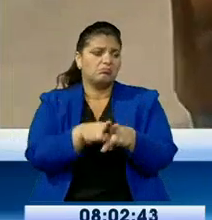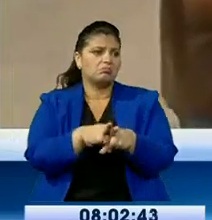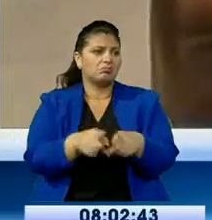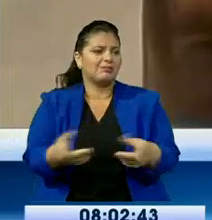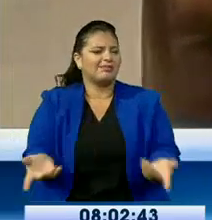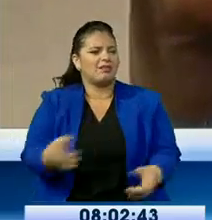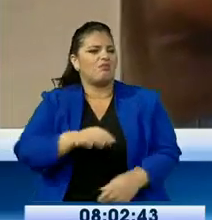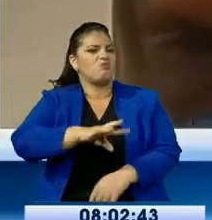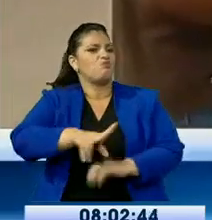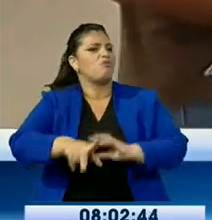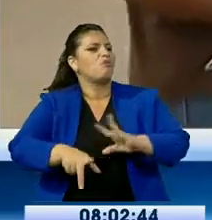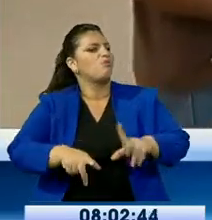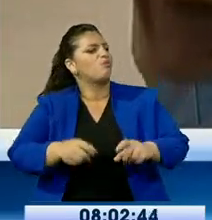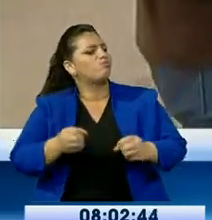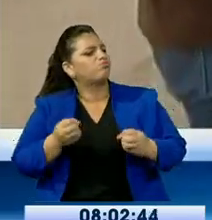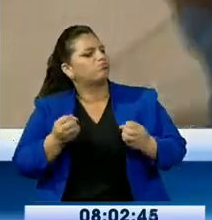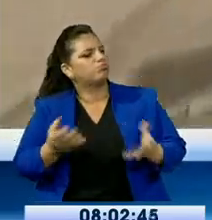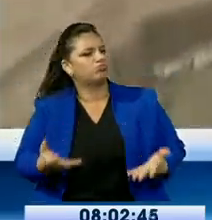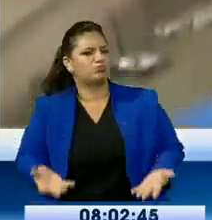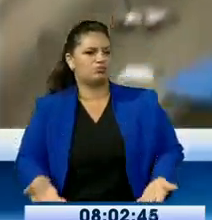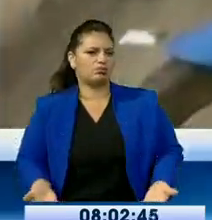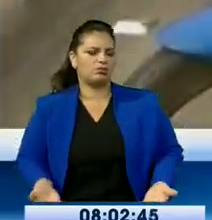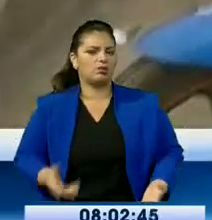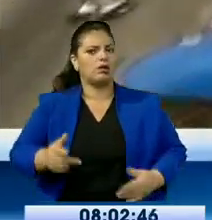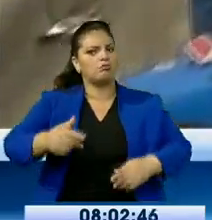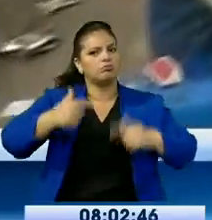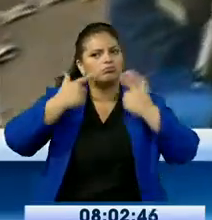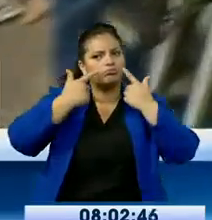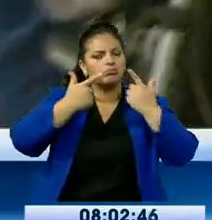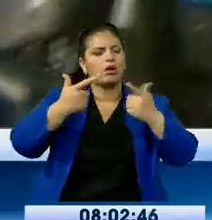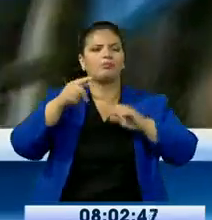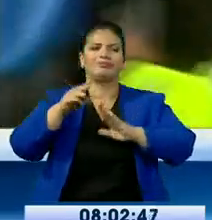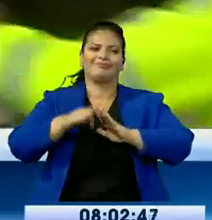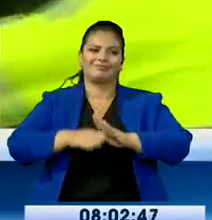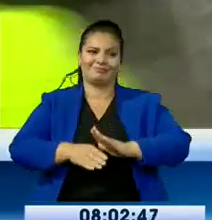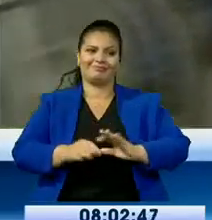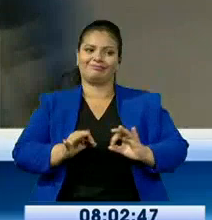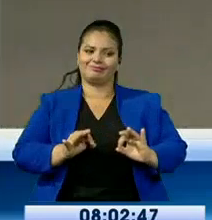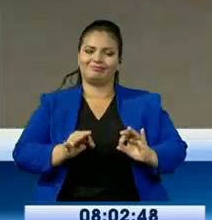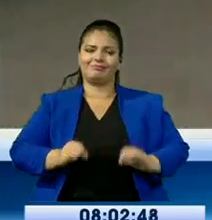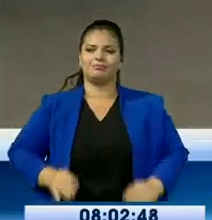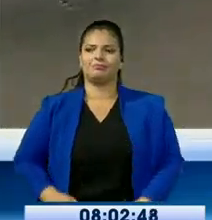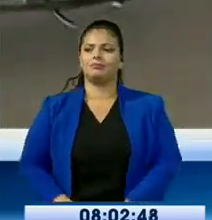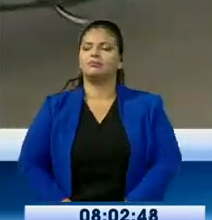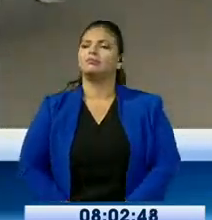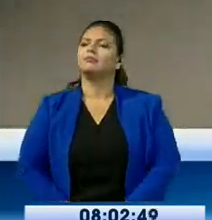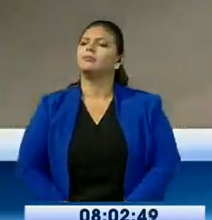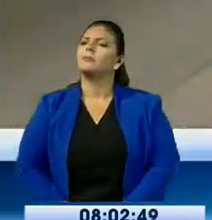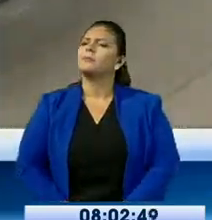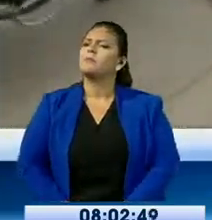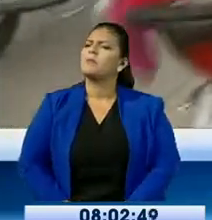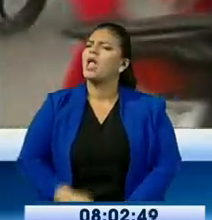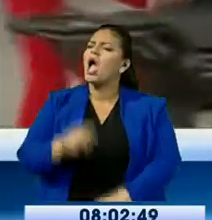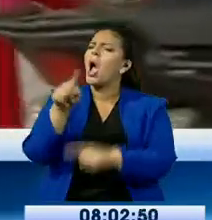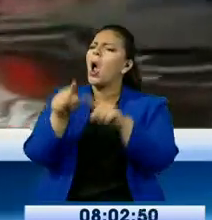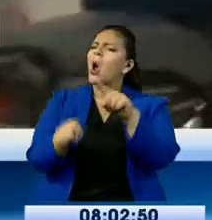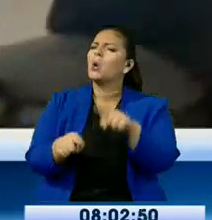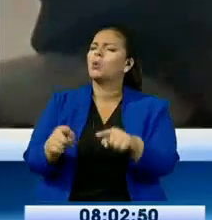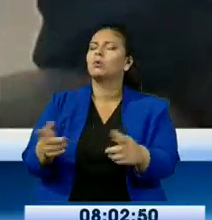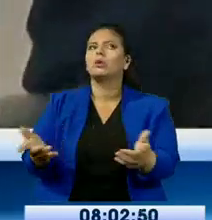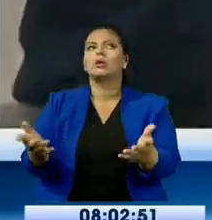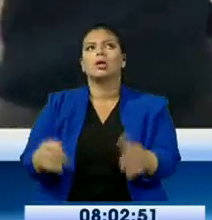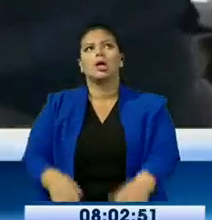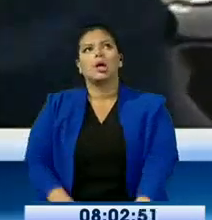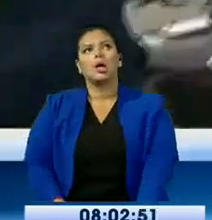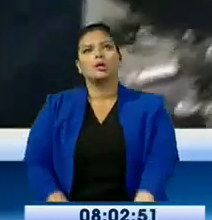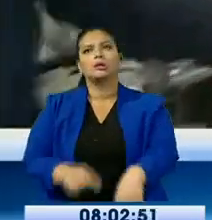la delincuencia y el control de vehículos ilegales. Ajá. Hay personas que han expresado su queja porque aparentemente